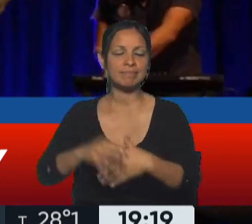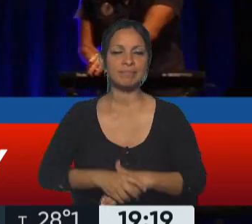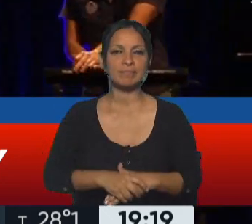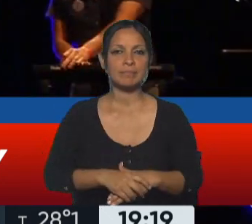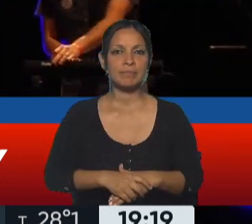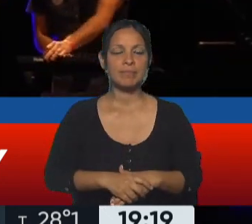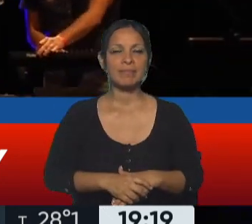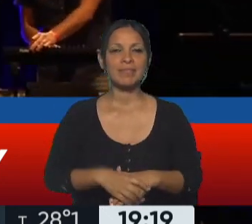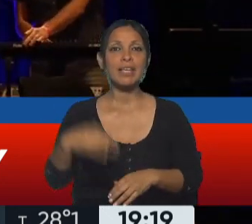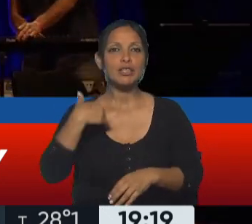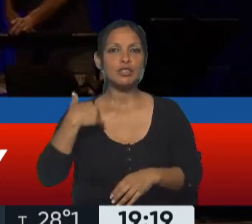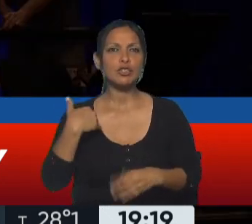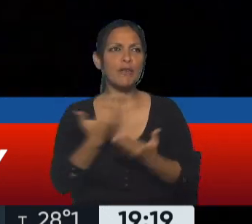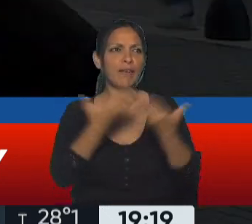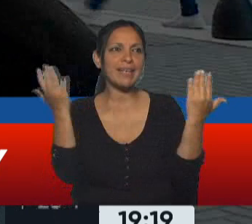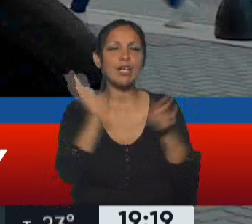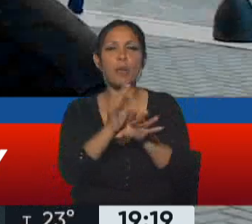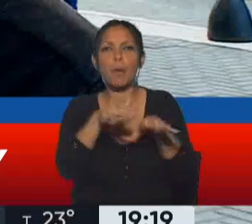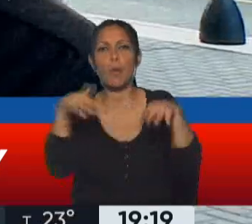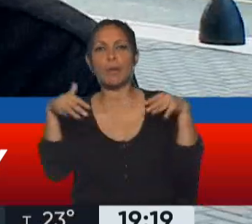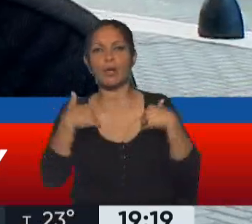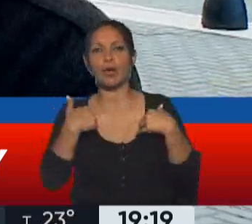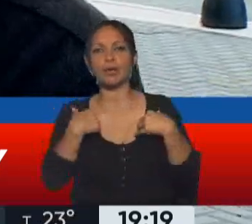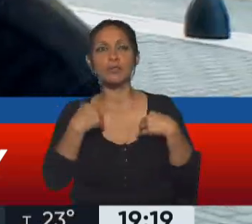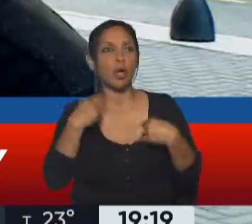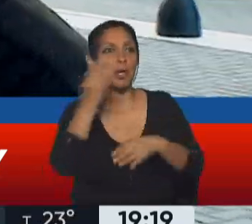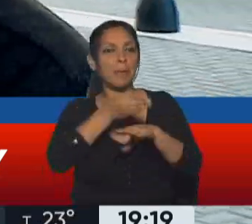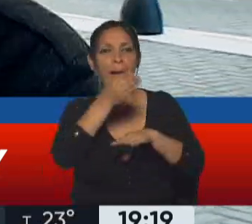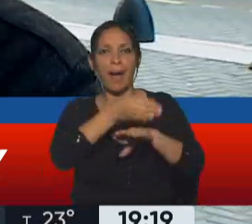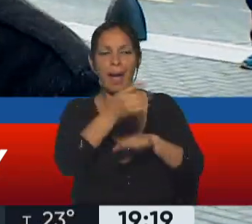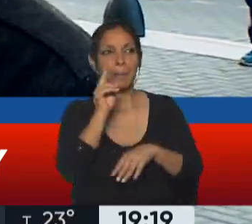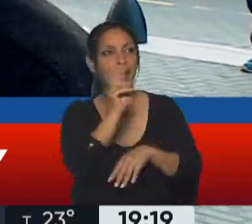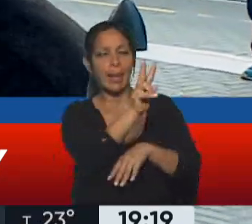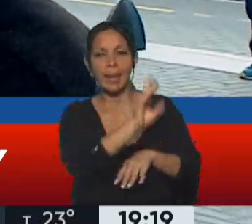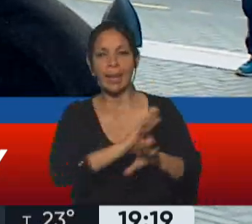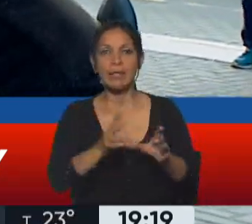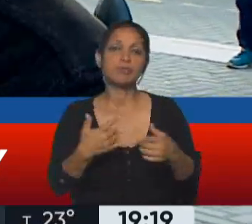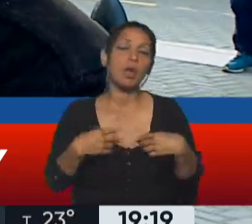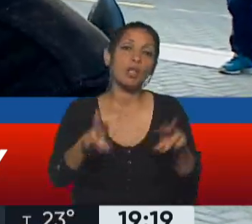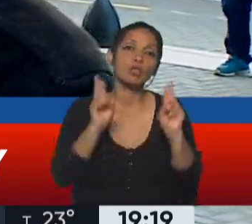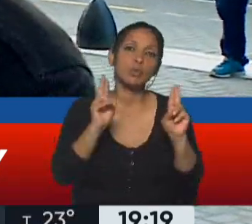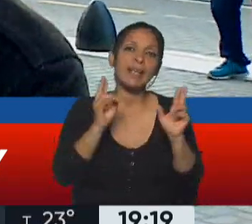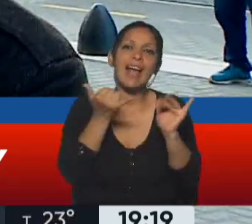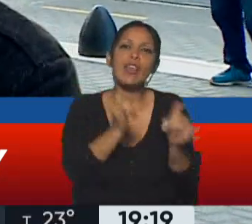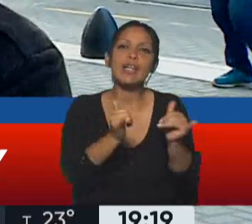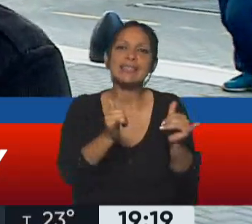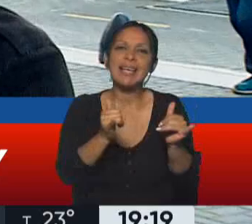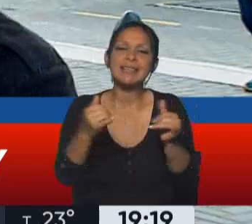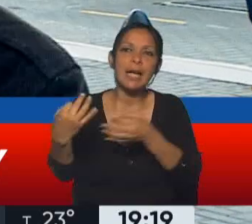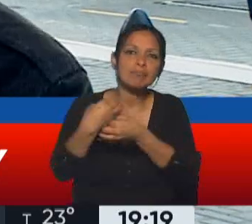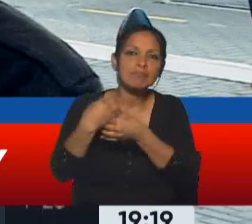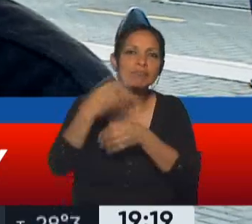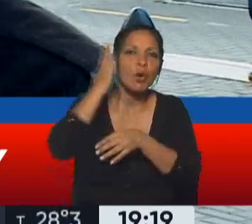fui feliz ya desde la audiencia, cuando era chico y ya lo iba a ver. Tuve la suerte de tener una adolescencia rockera